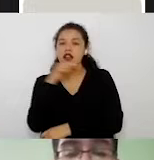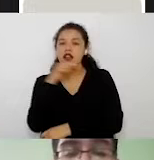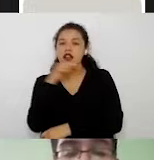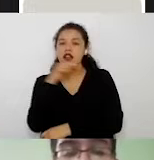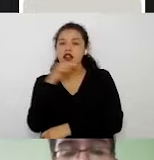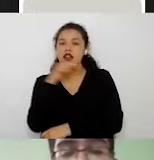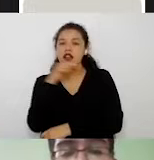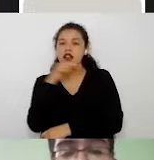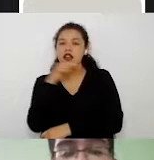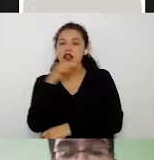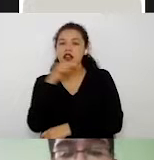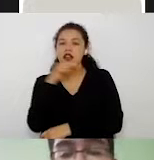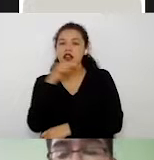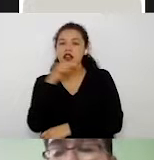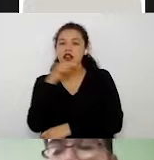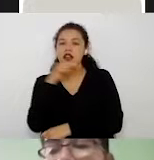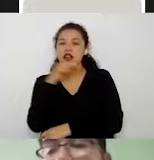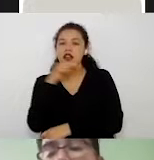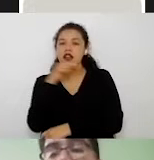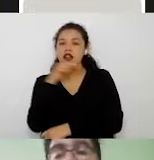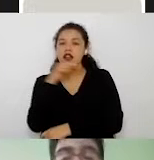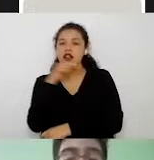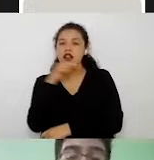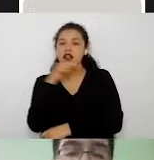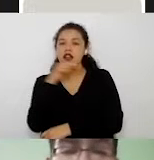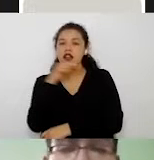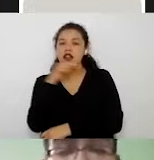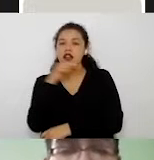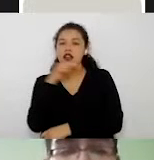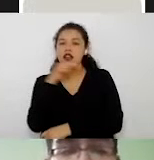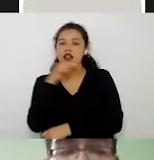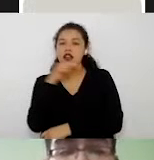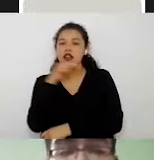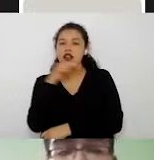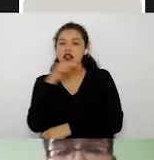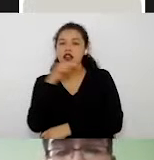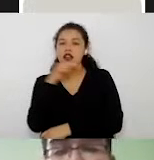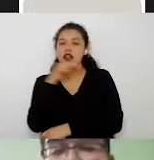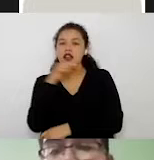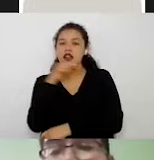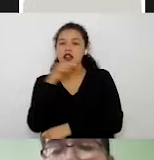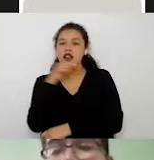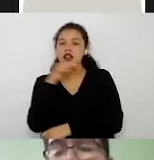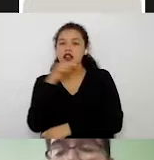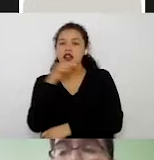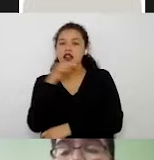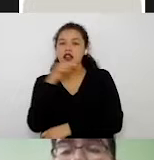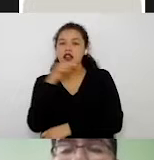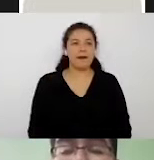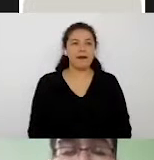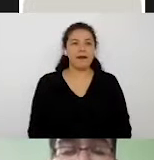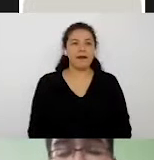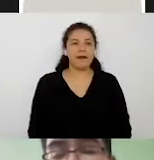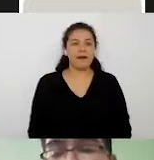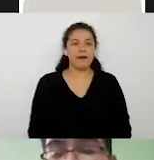es necesario conocer en dónde nos encontramos. Entonces, si nosotros nos encontrábamos en un